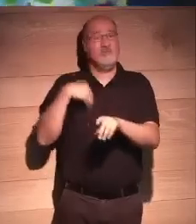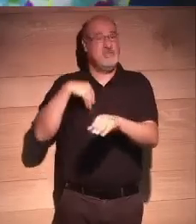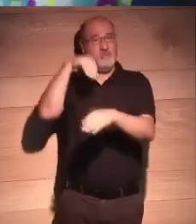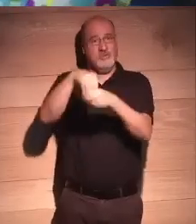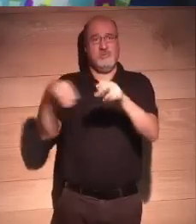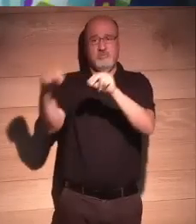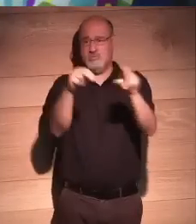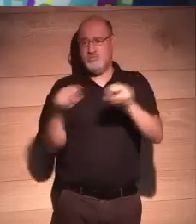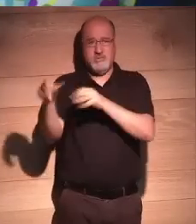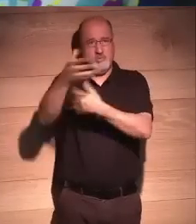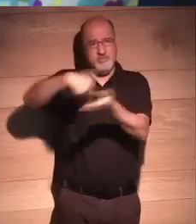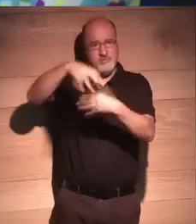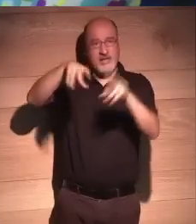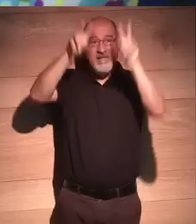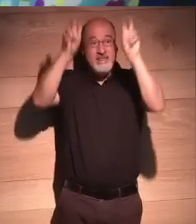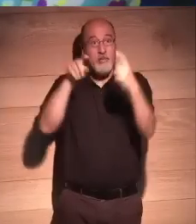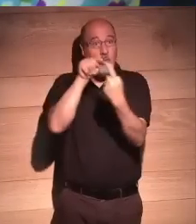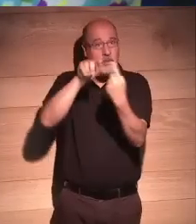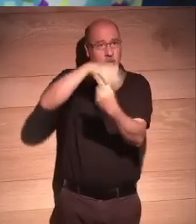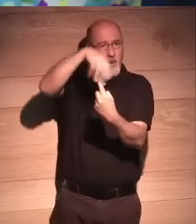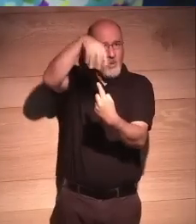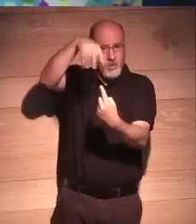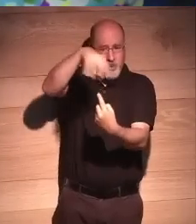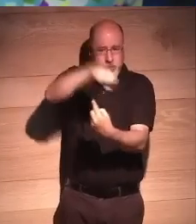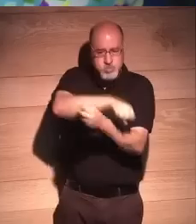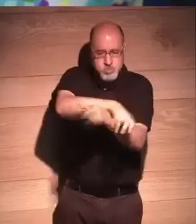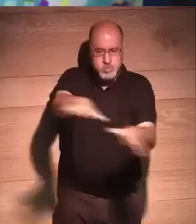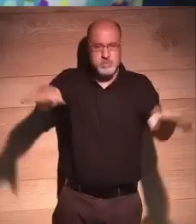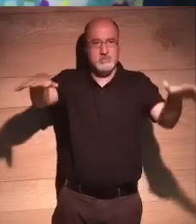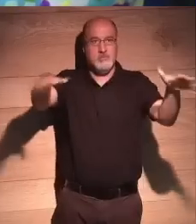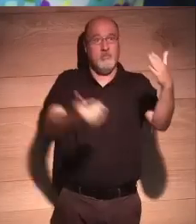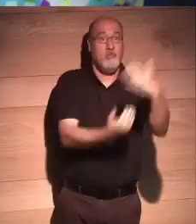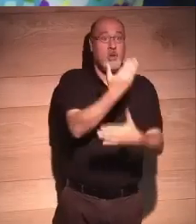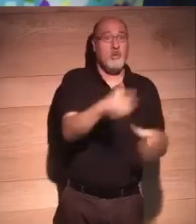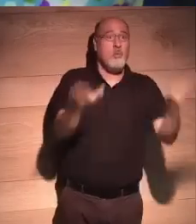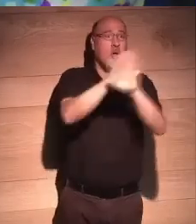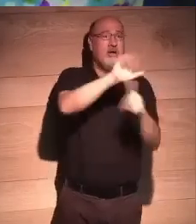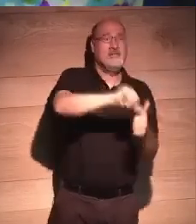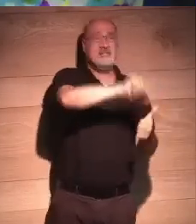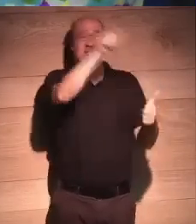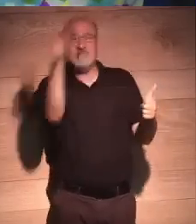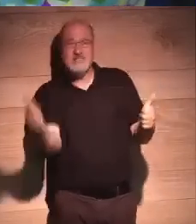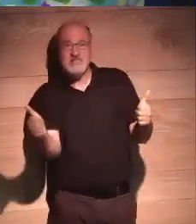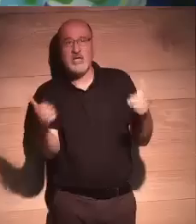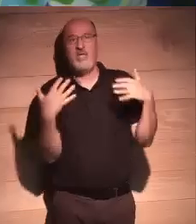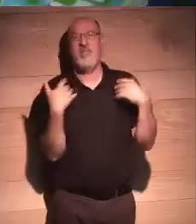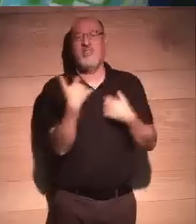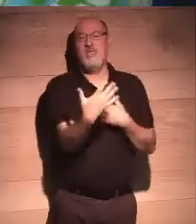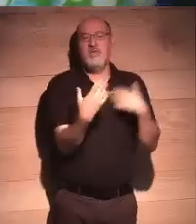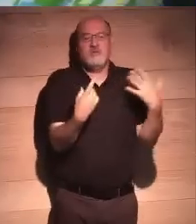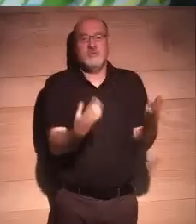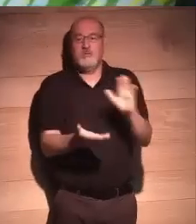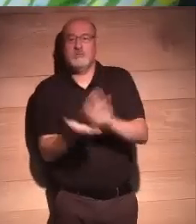los que se están retroalimentando permanentemente, ¿no? Son protagonistas desde por la mañana hasta por la noche, los 5, 6, los 10 mismos se